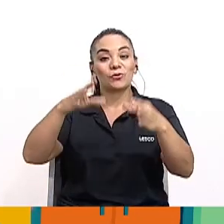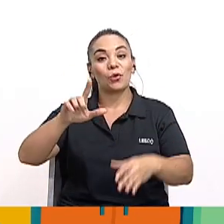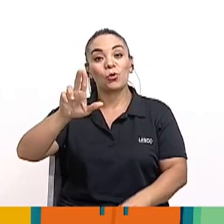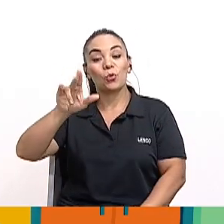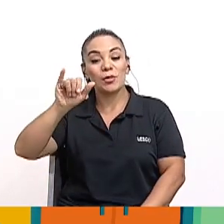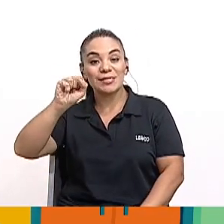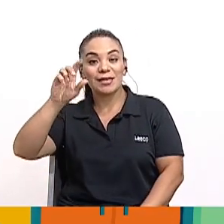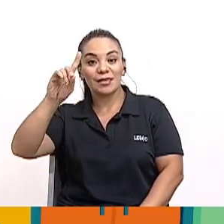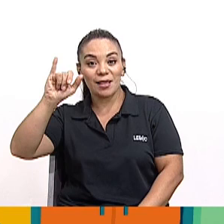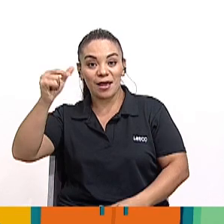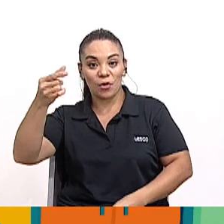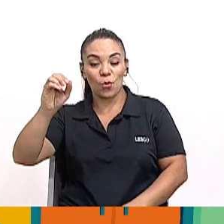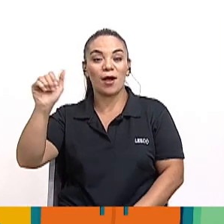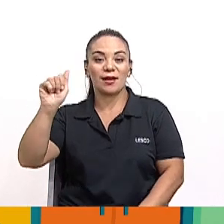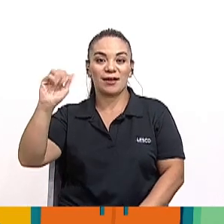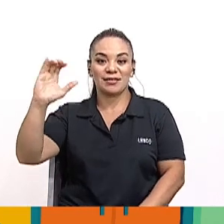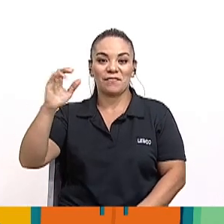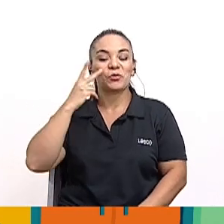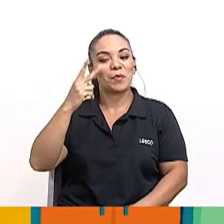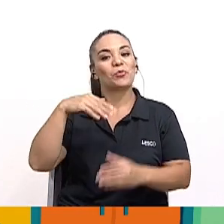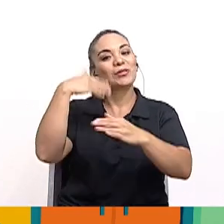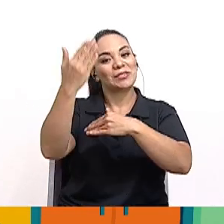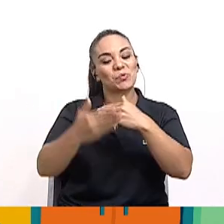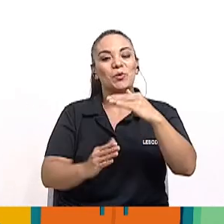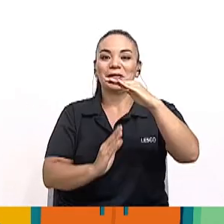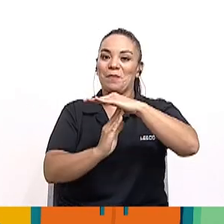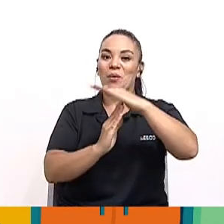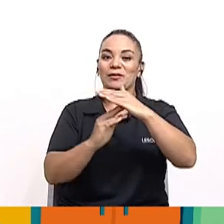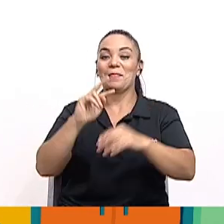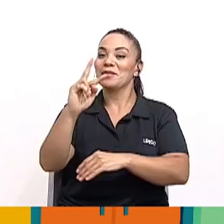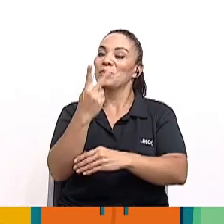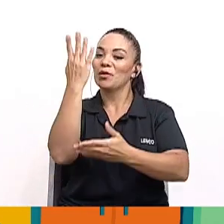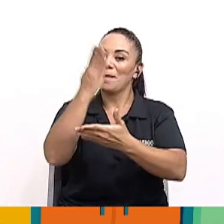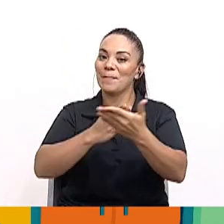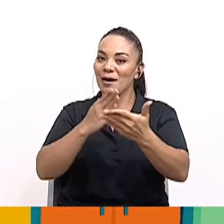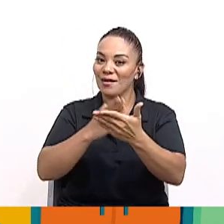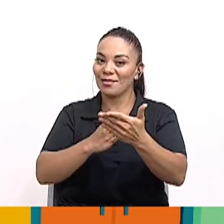Aguilar Chávez. Nos vemos después del corte comercial para la segunda